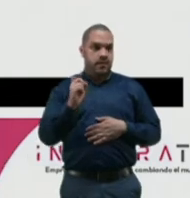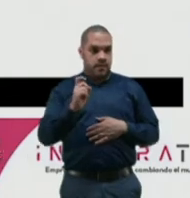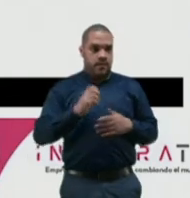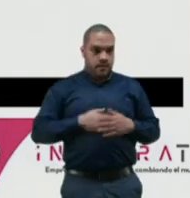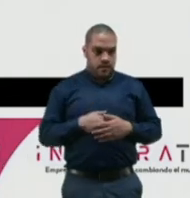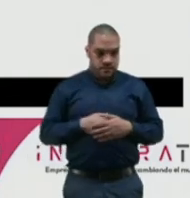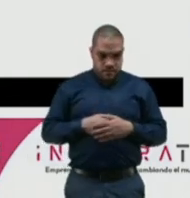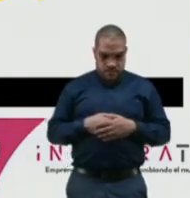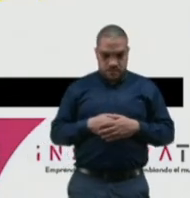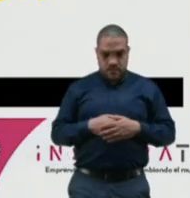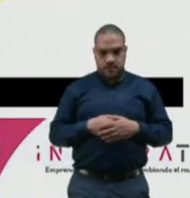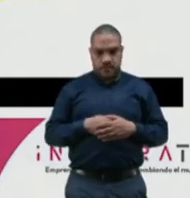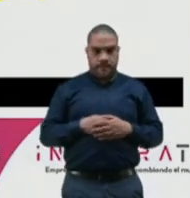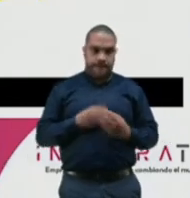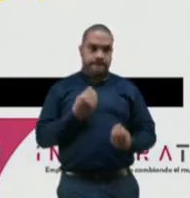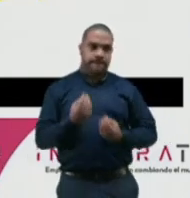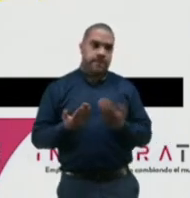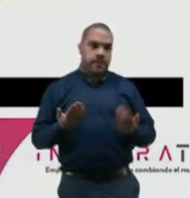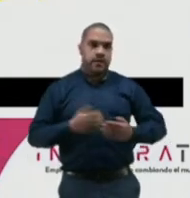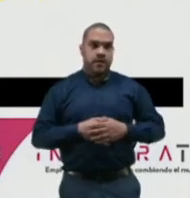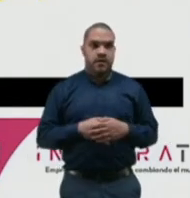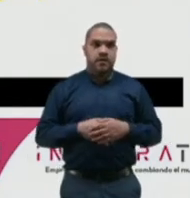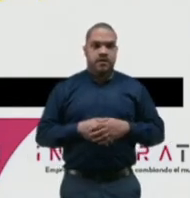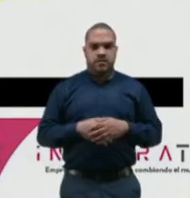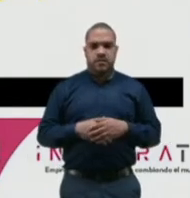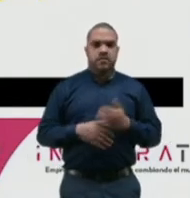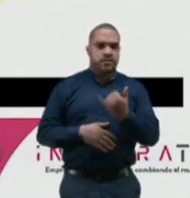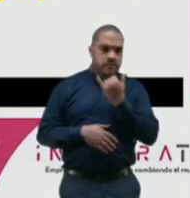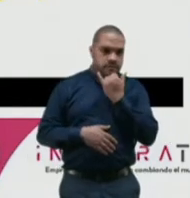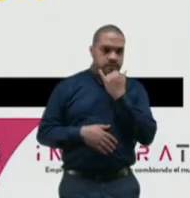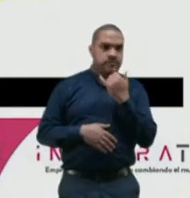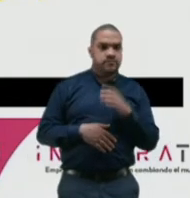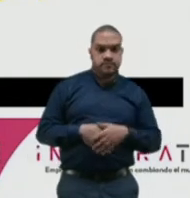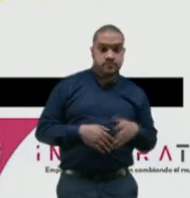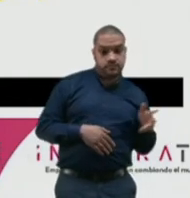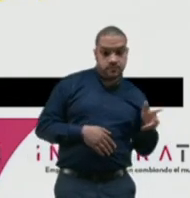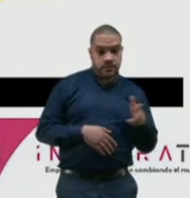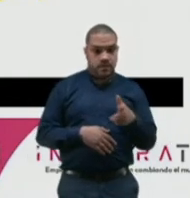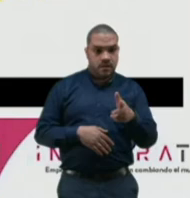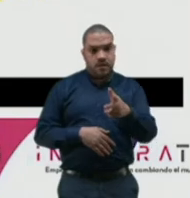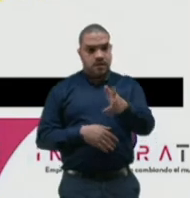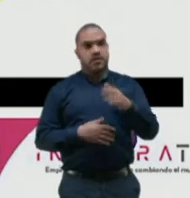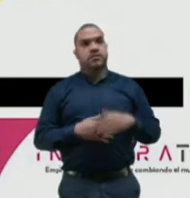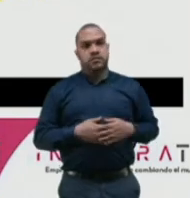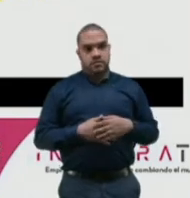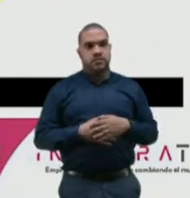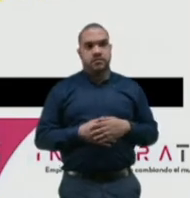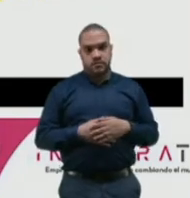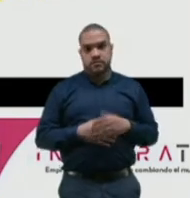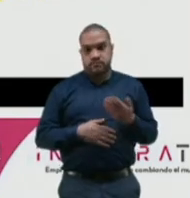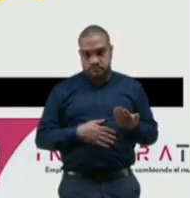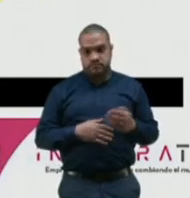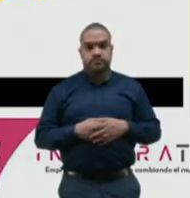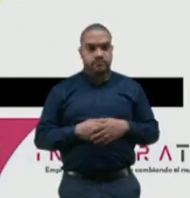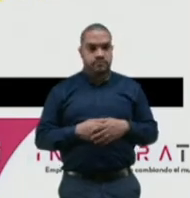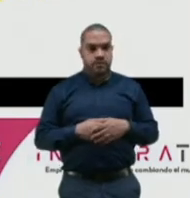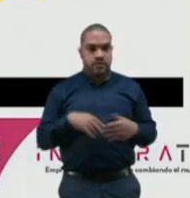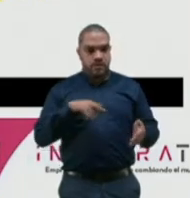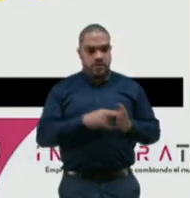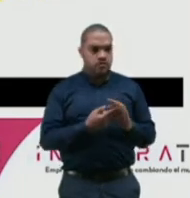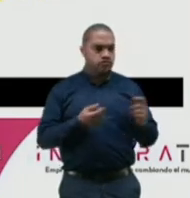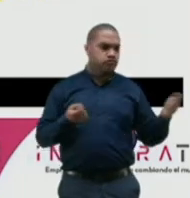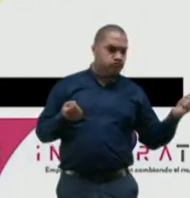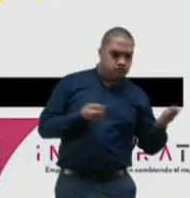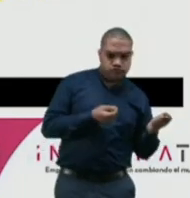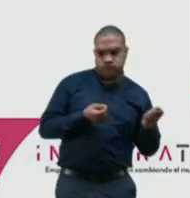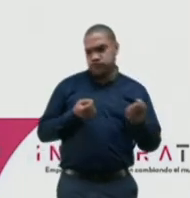esto. El punto es cuando ustedes empiezan su travesía, todos estos están dispersos en todas partes. No están cerca ni alineados de